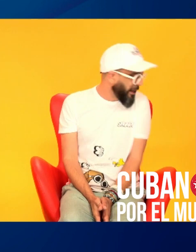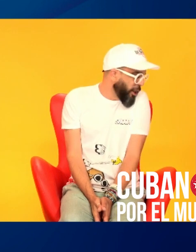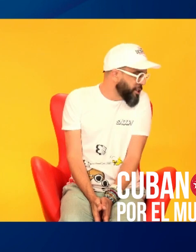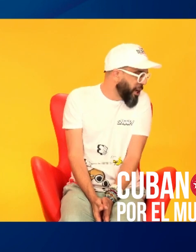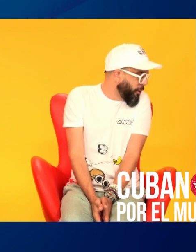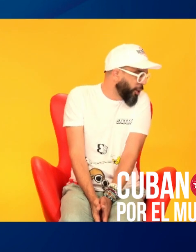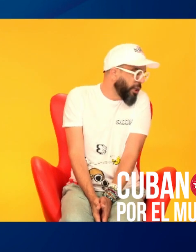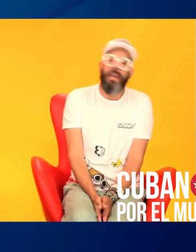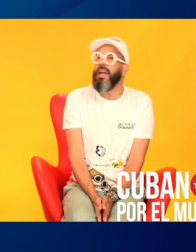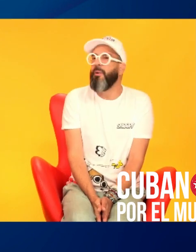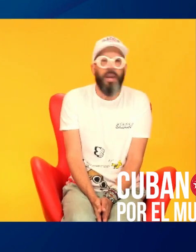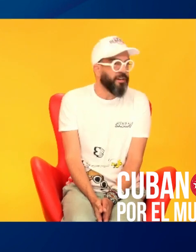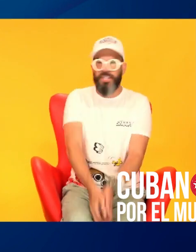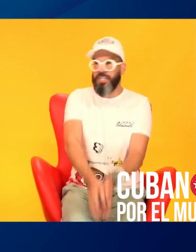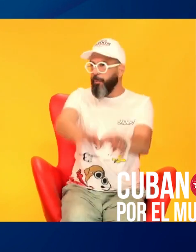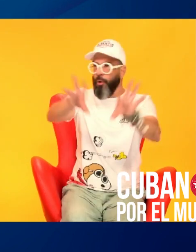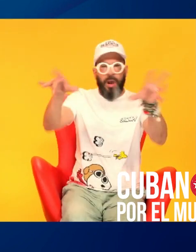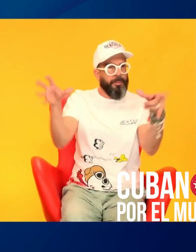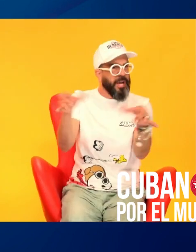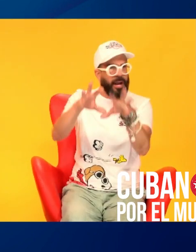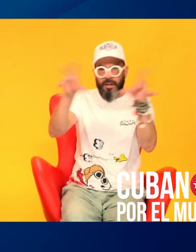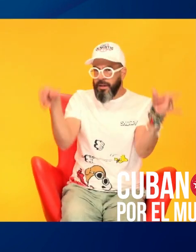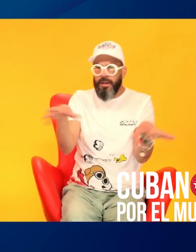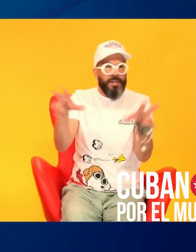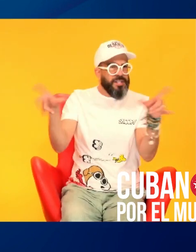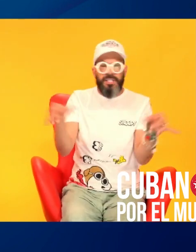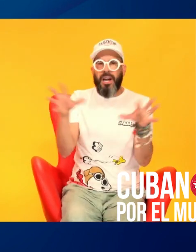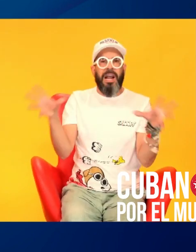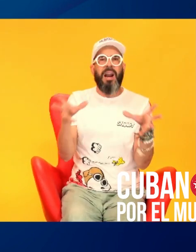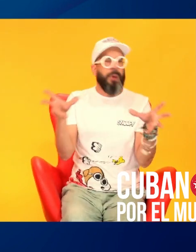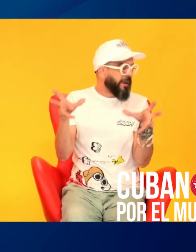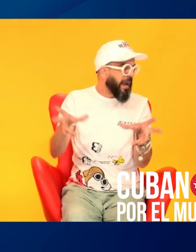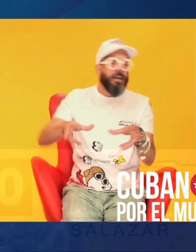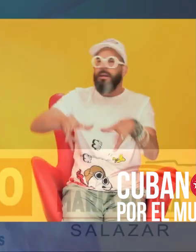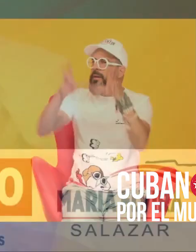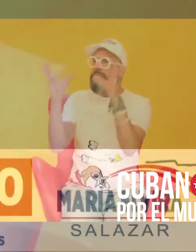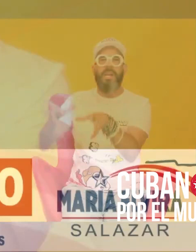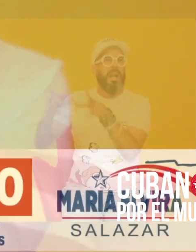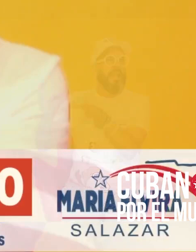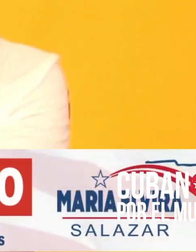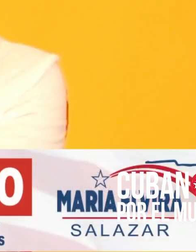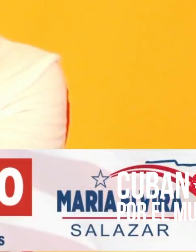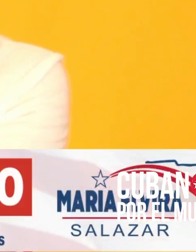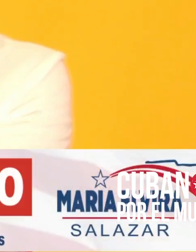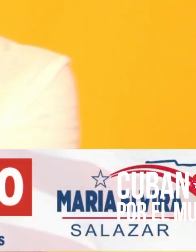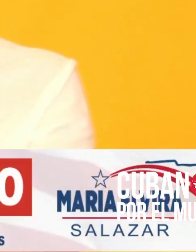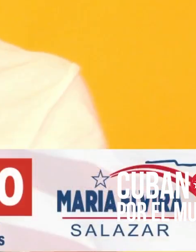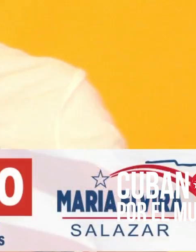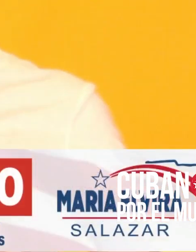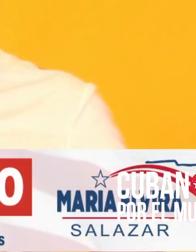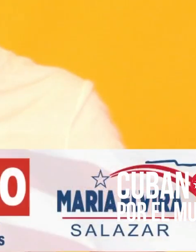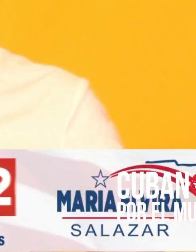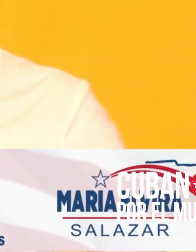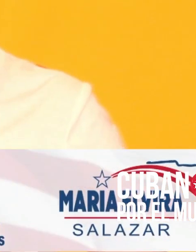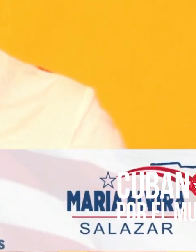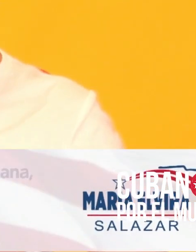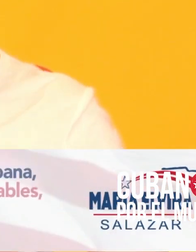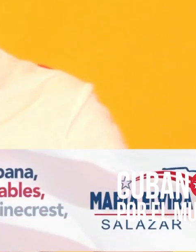Aquí yo estoy seguro, tiene que haber, si se busca bien, si se escarba bien, tiene que haber más de una